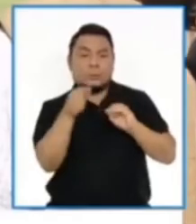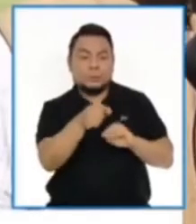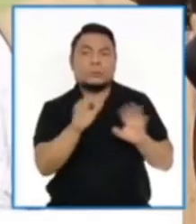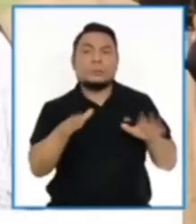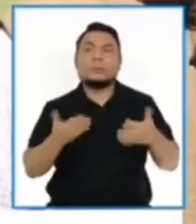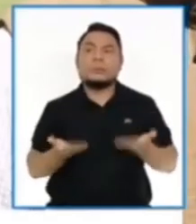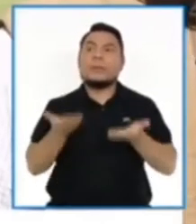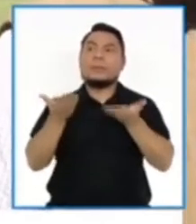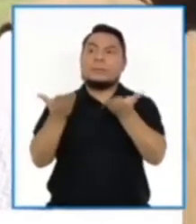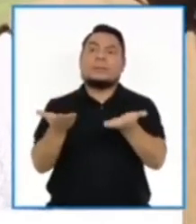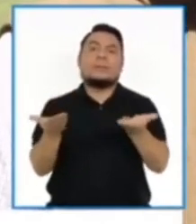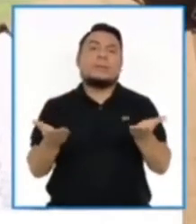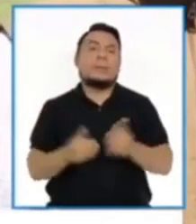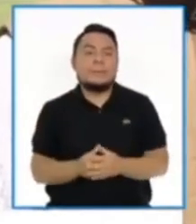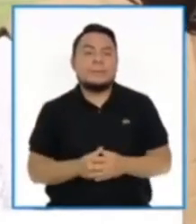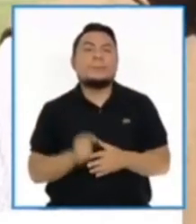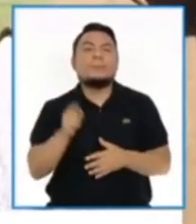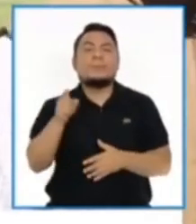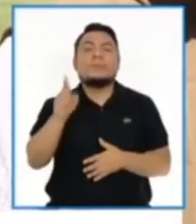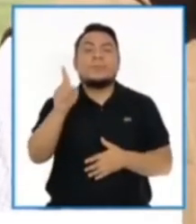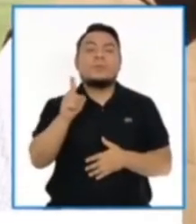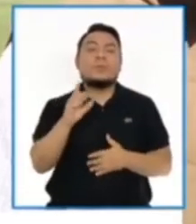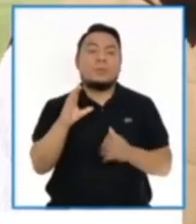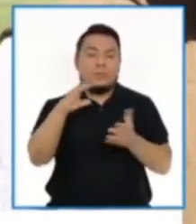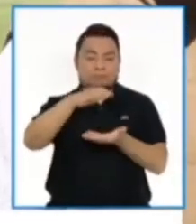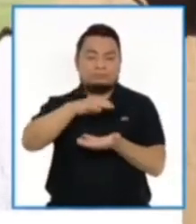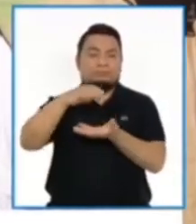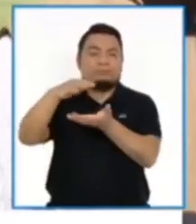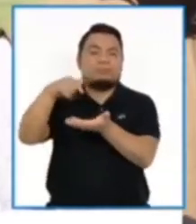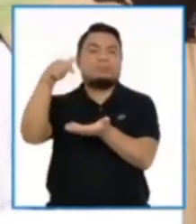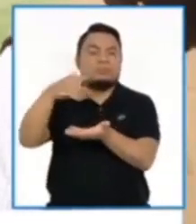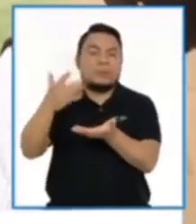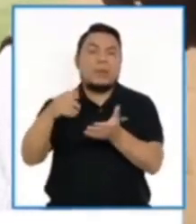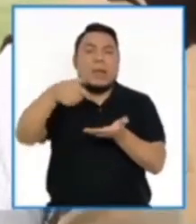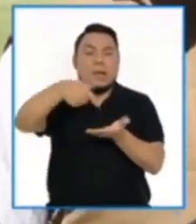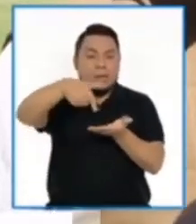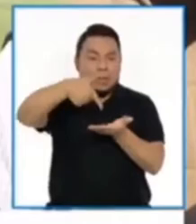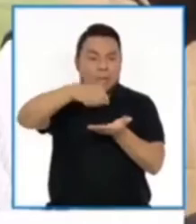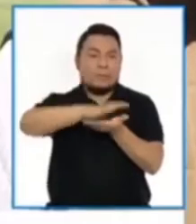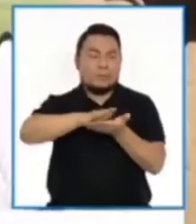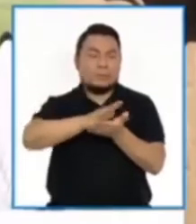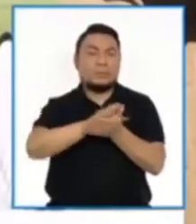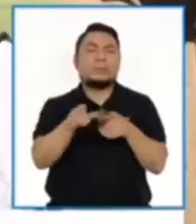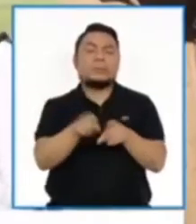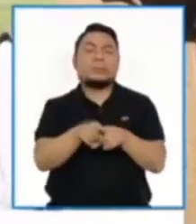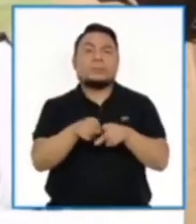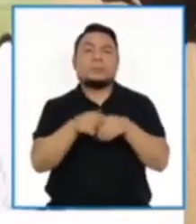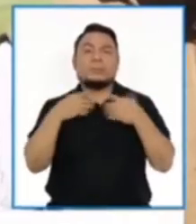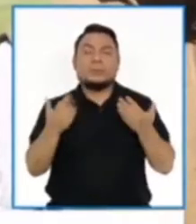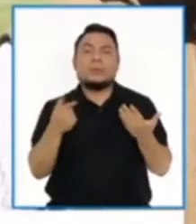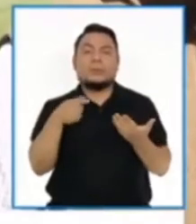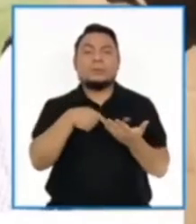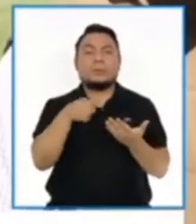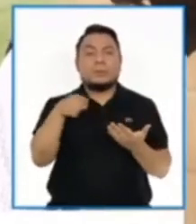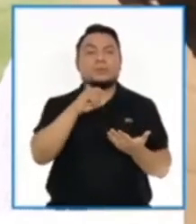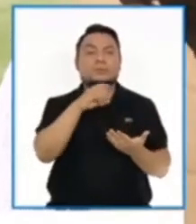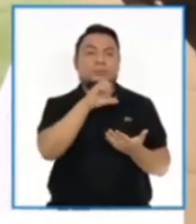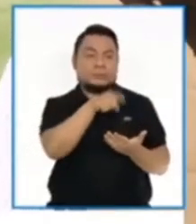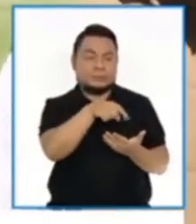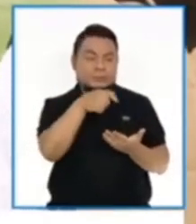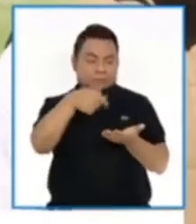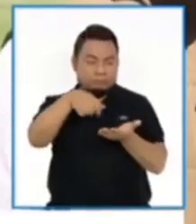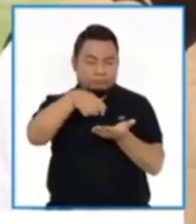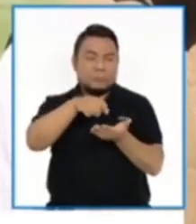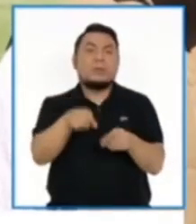les vamos a hacer entrega de un kit que comprende alcohol en gel, producido por UNSA, va